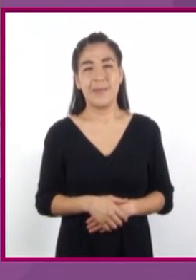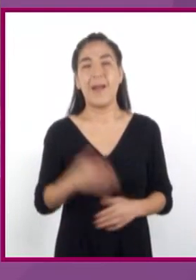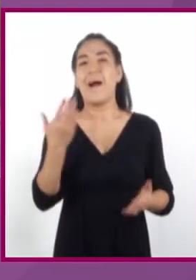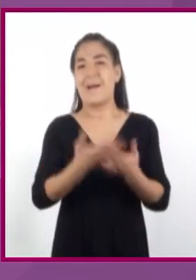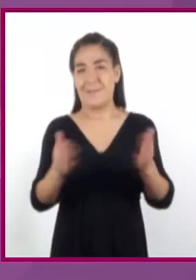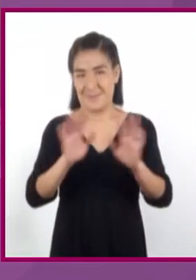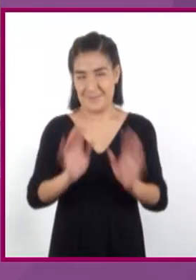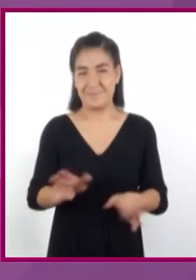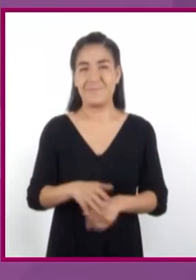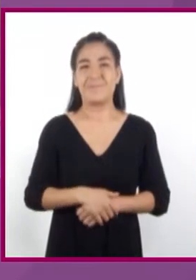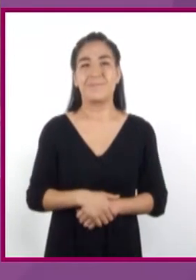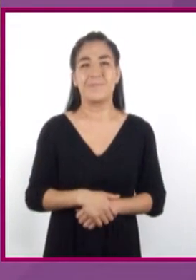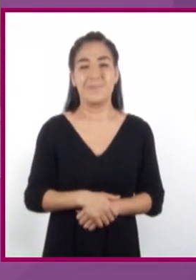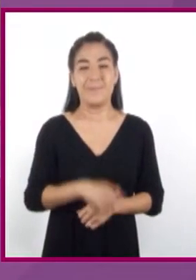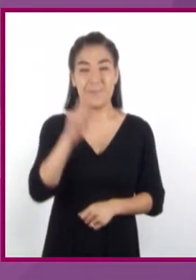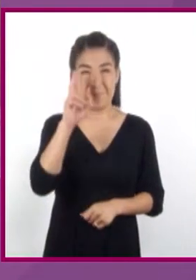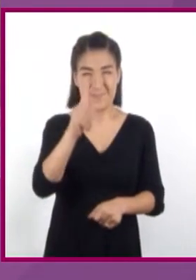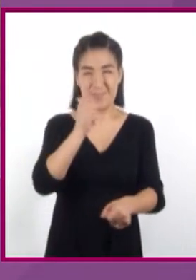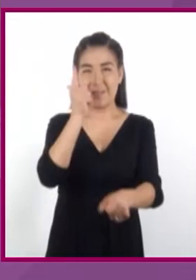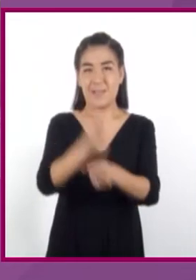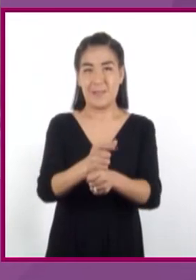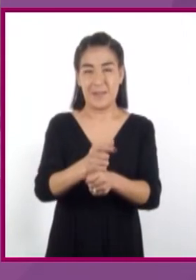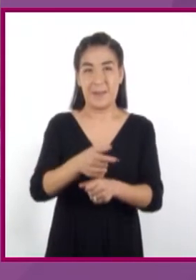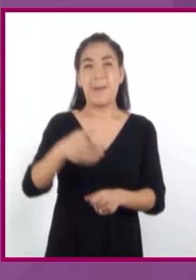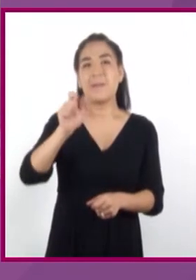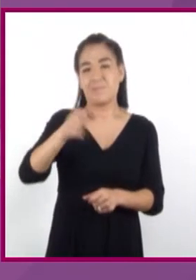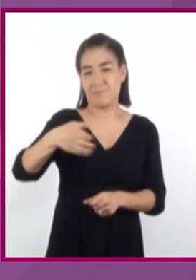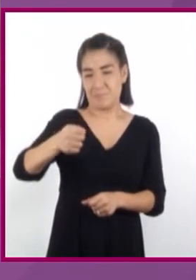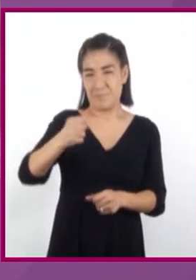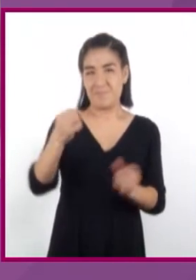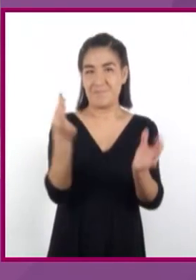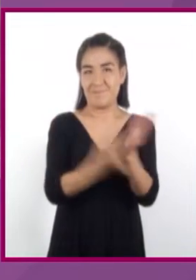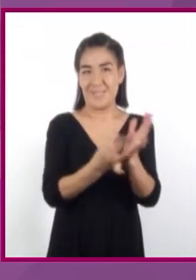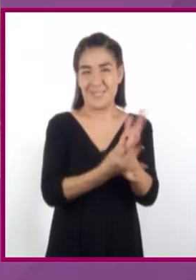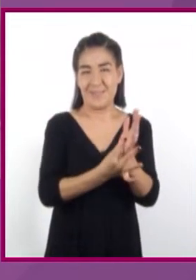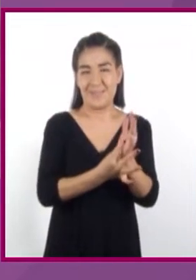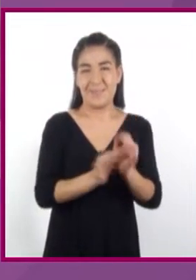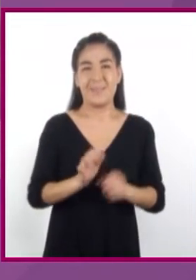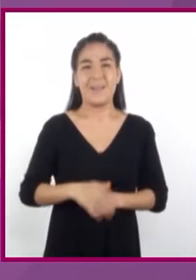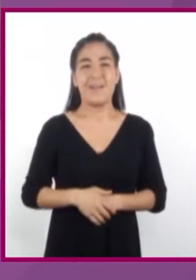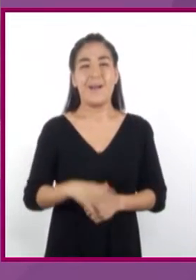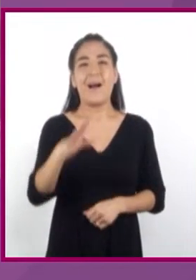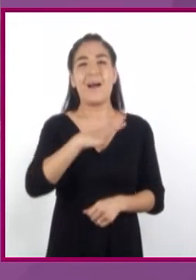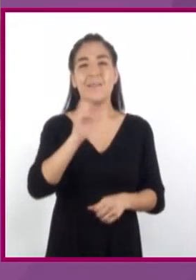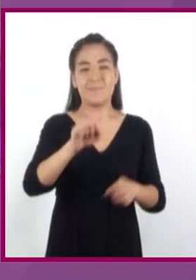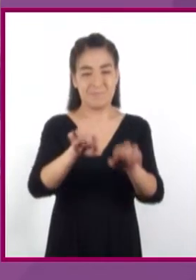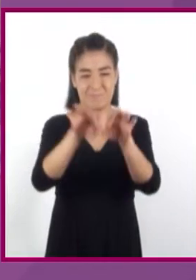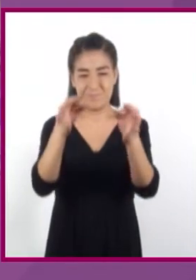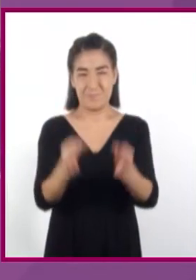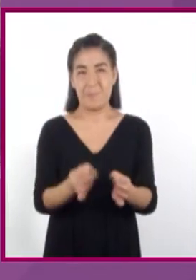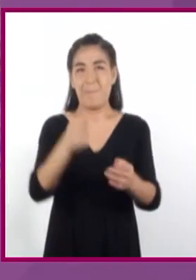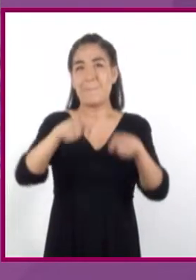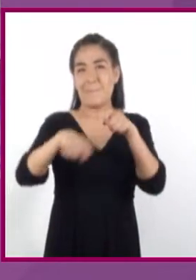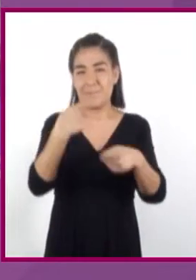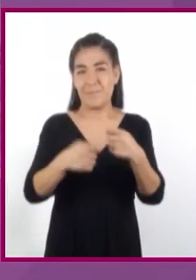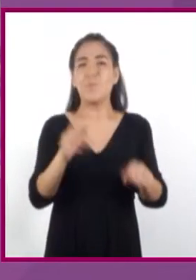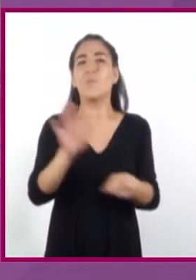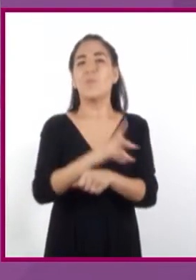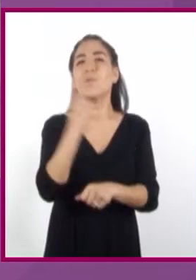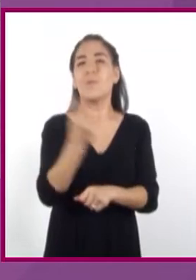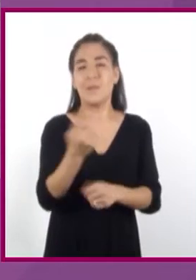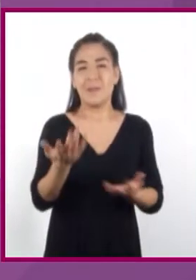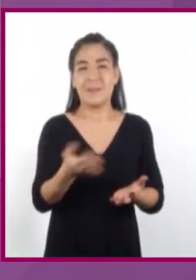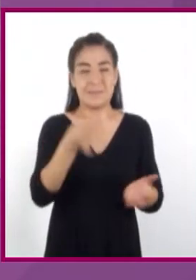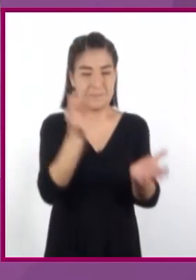Ahora sí. Si te das cuenta, las pinzas son de metal y tienen un mango de plástico. Esto es porque